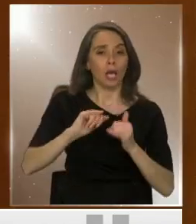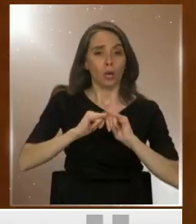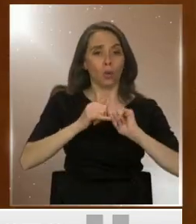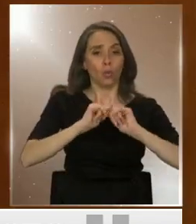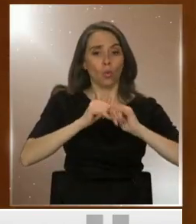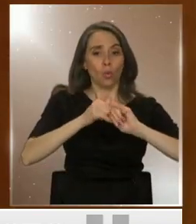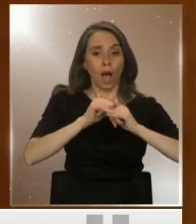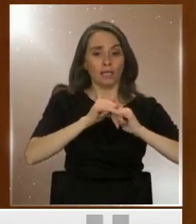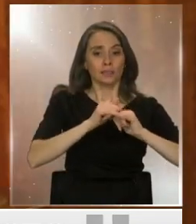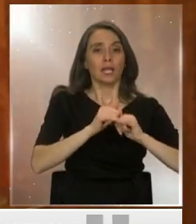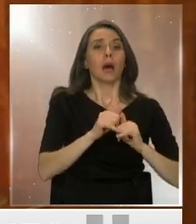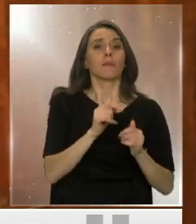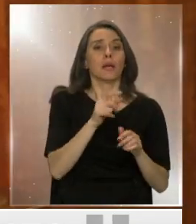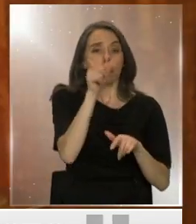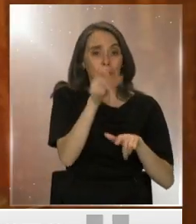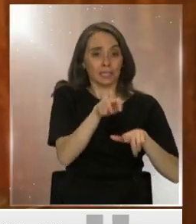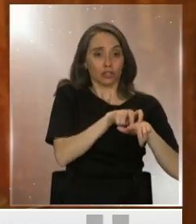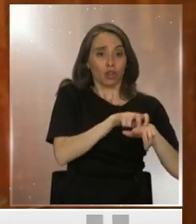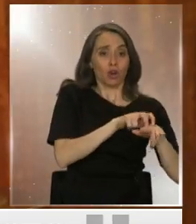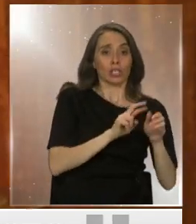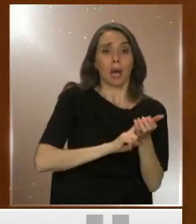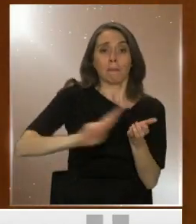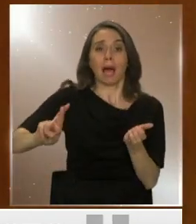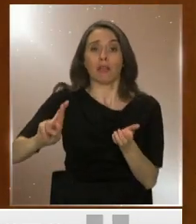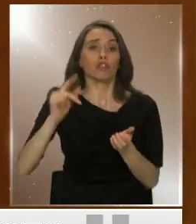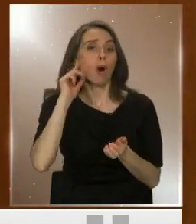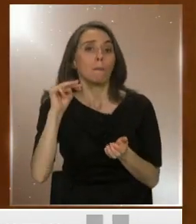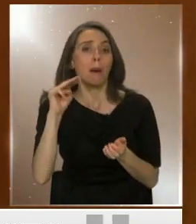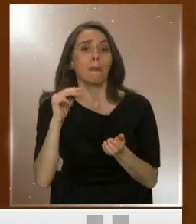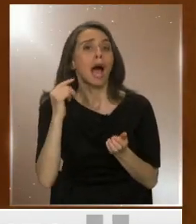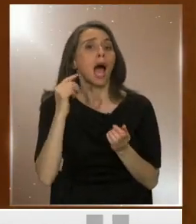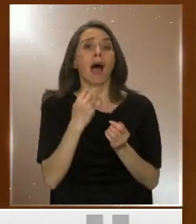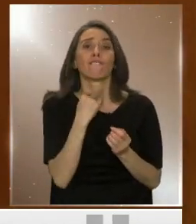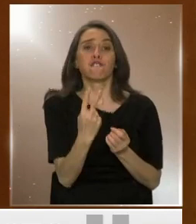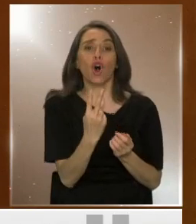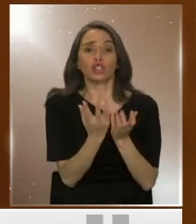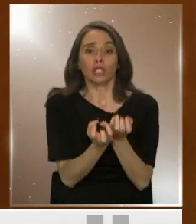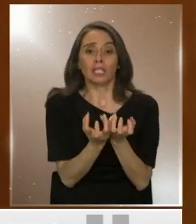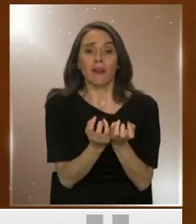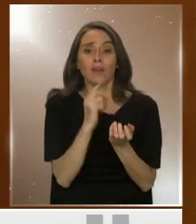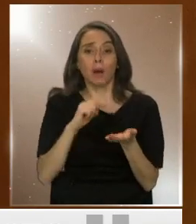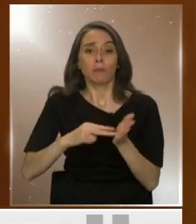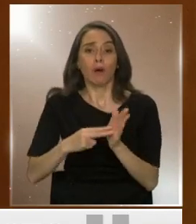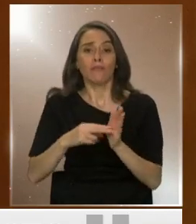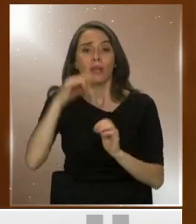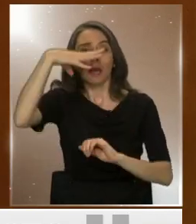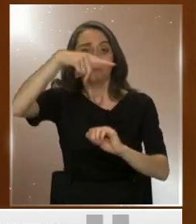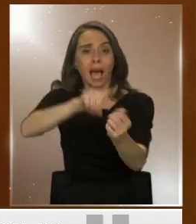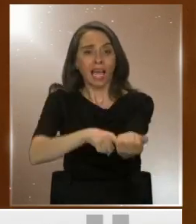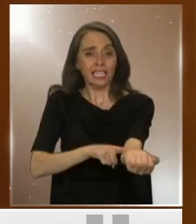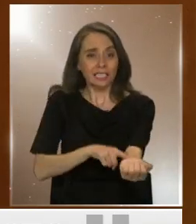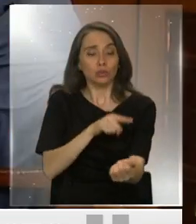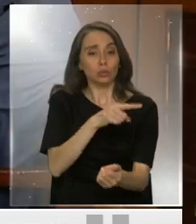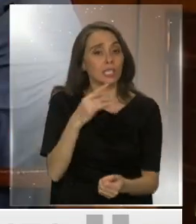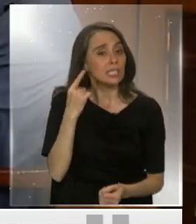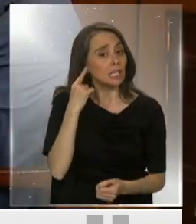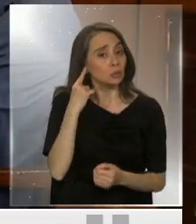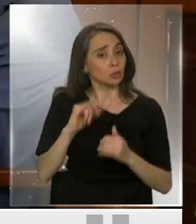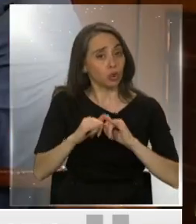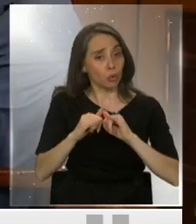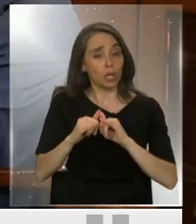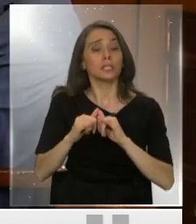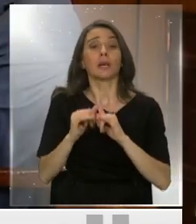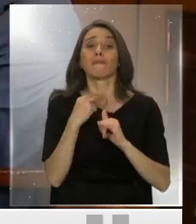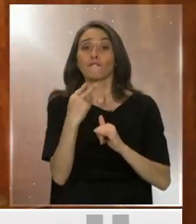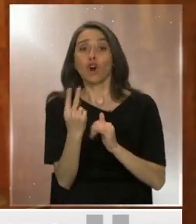de un pasajero a su madre un audio que decía que efectivamente tenía un problema eléctrico escucho fin así llegó a